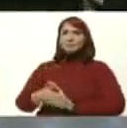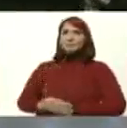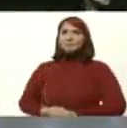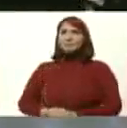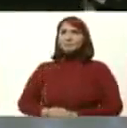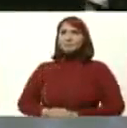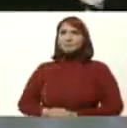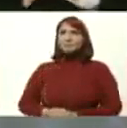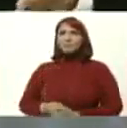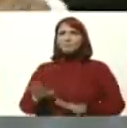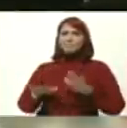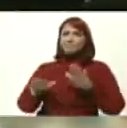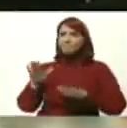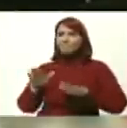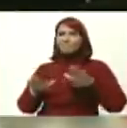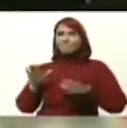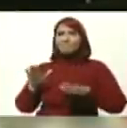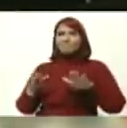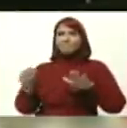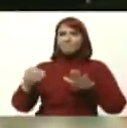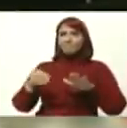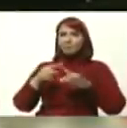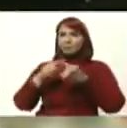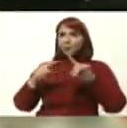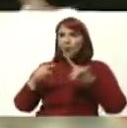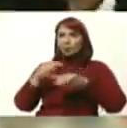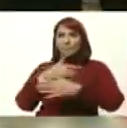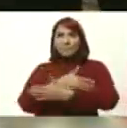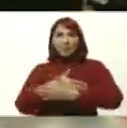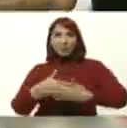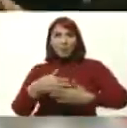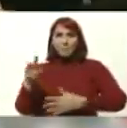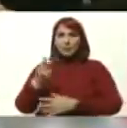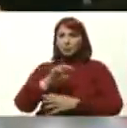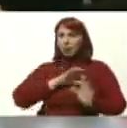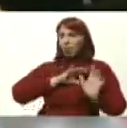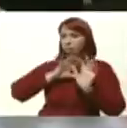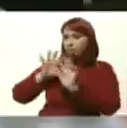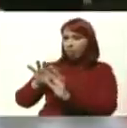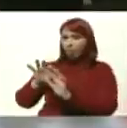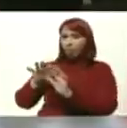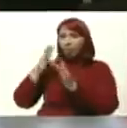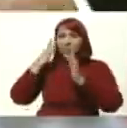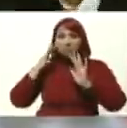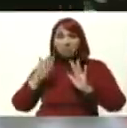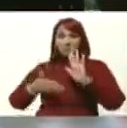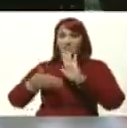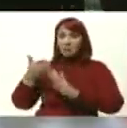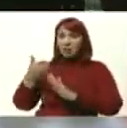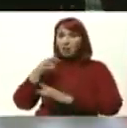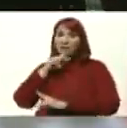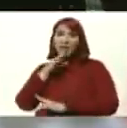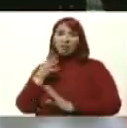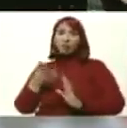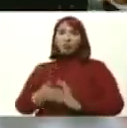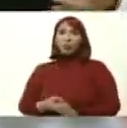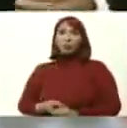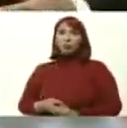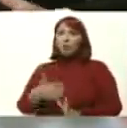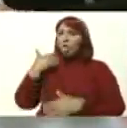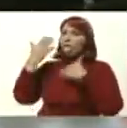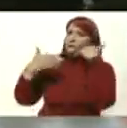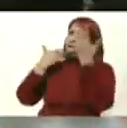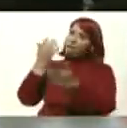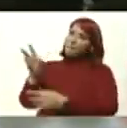Ese aproximadamente más de cuarto millón de venezolanos que ya han regresado y que quizás se fueron hablando pestes de